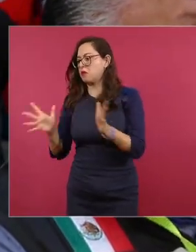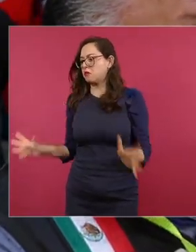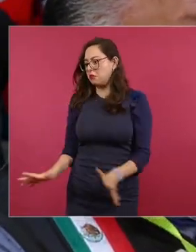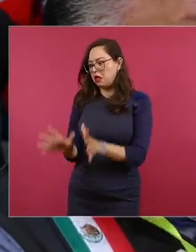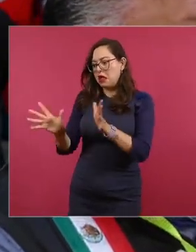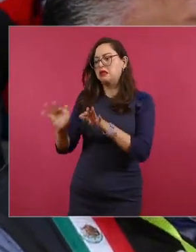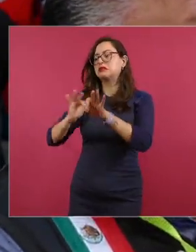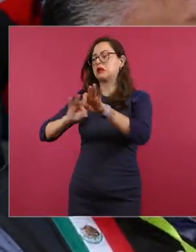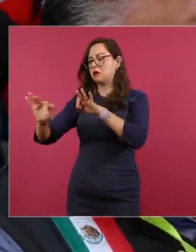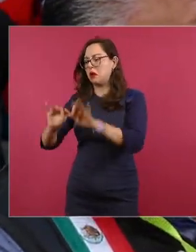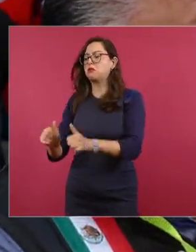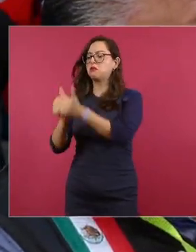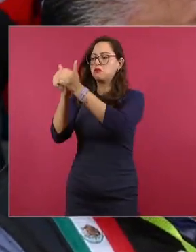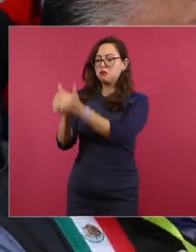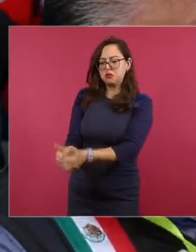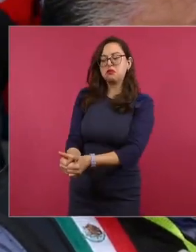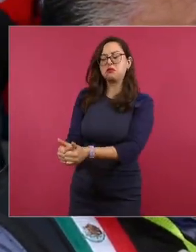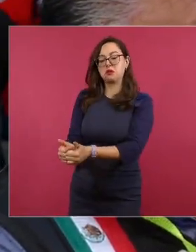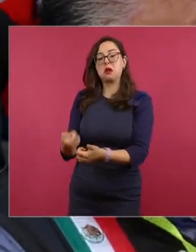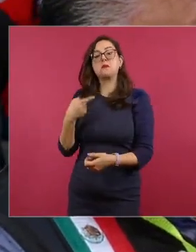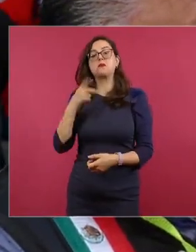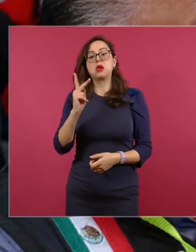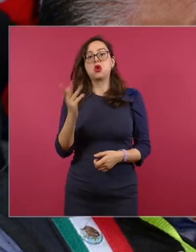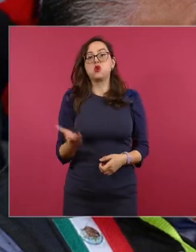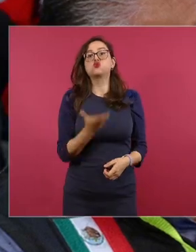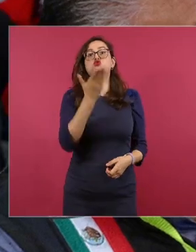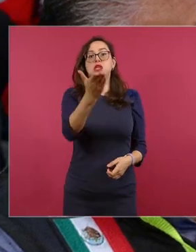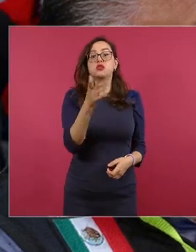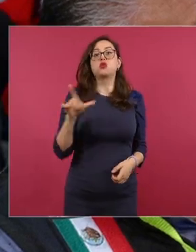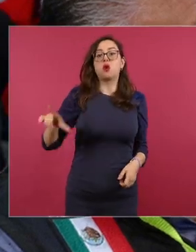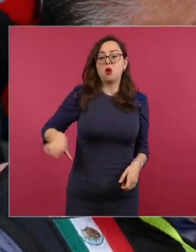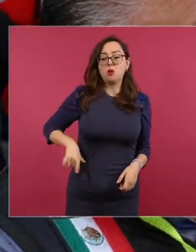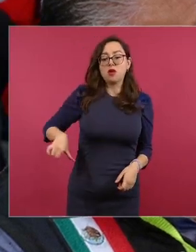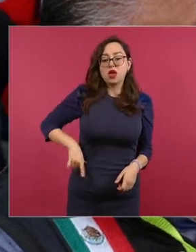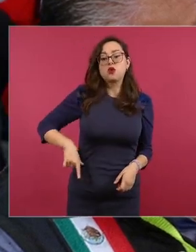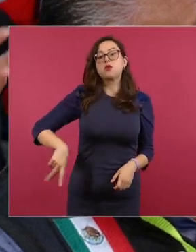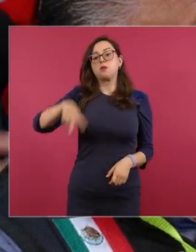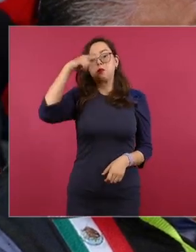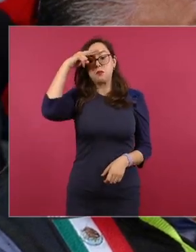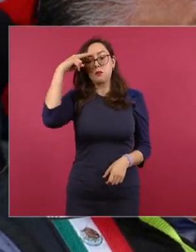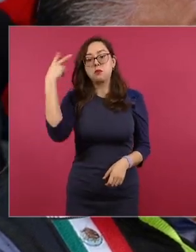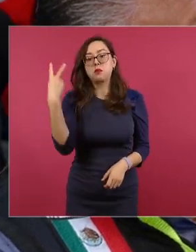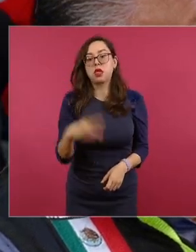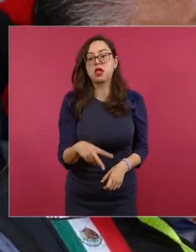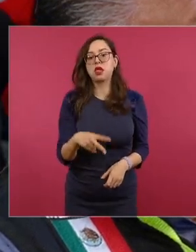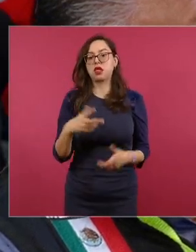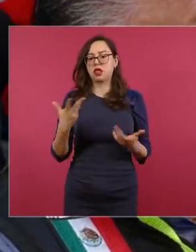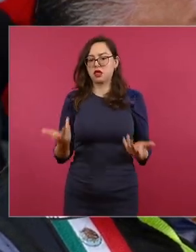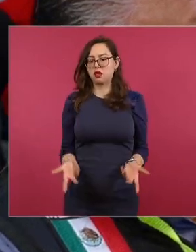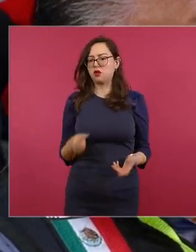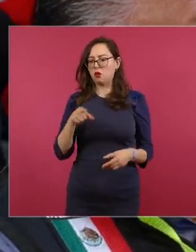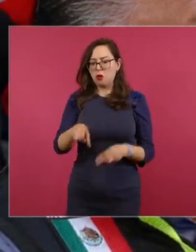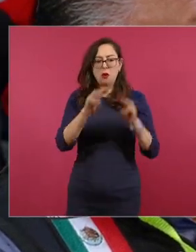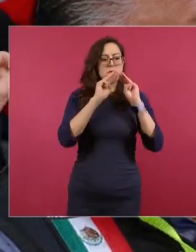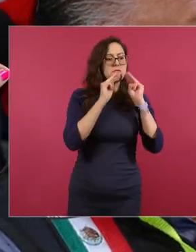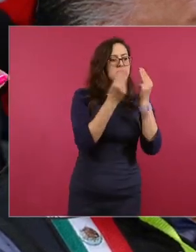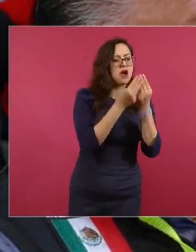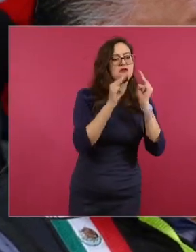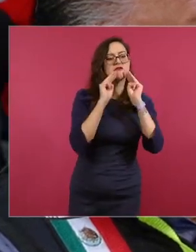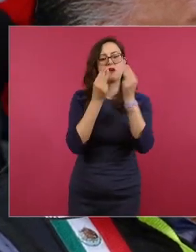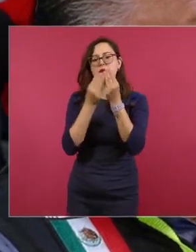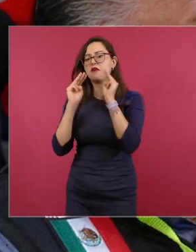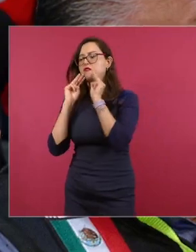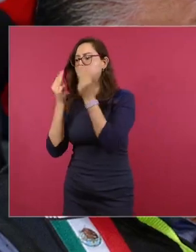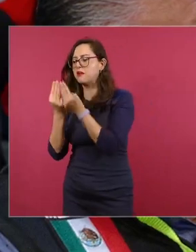de empleo, ¿qué necesitaría su gobierno? ¿Qué necesitaría México para desmantelar parte de los cárteles que extorsionan a